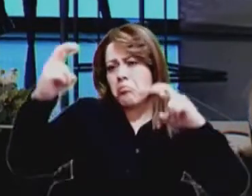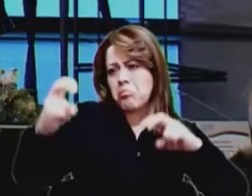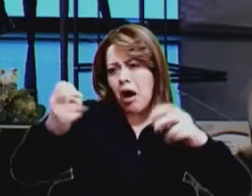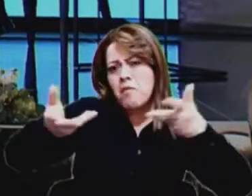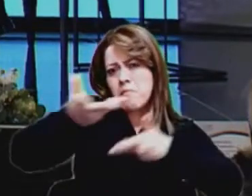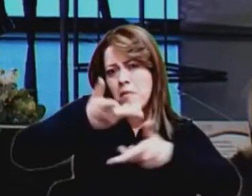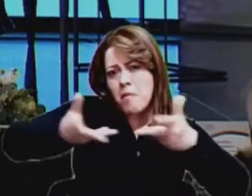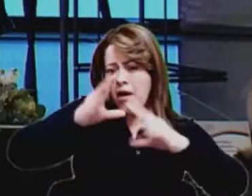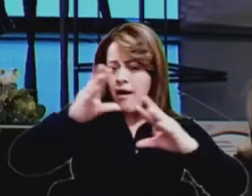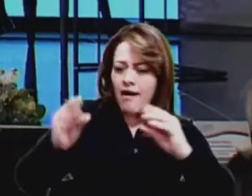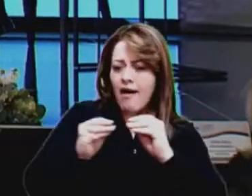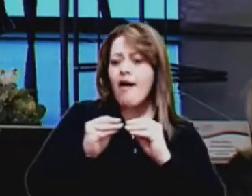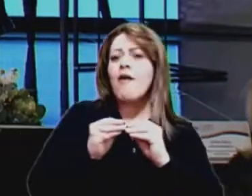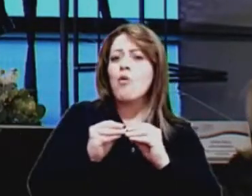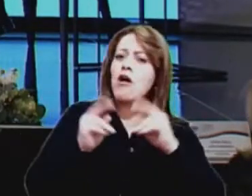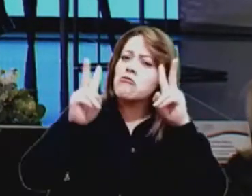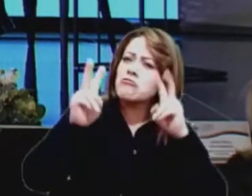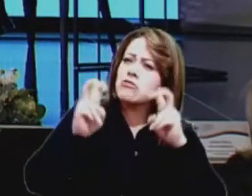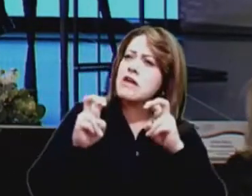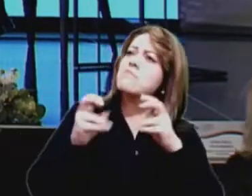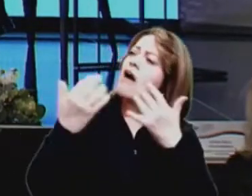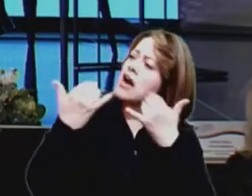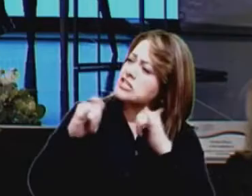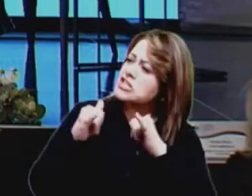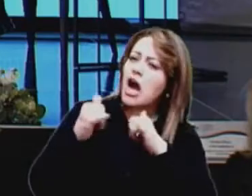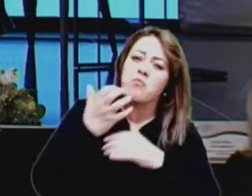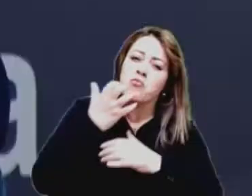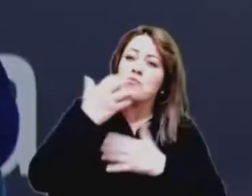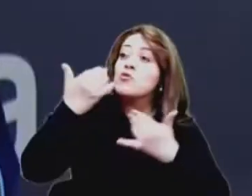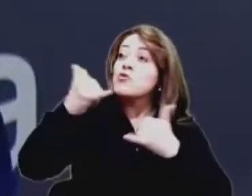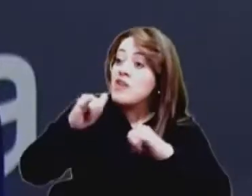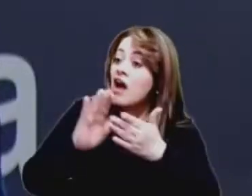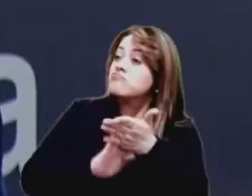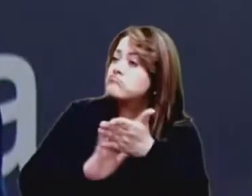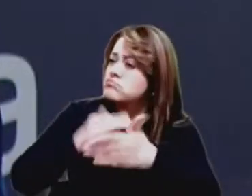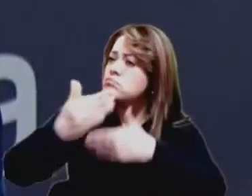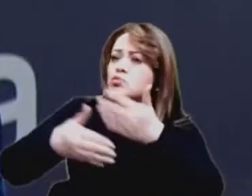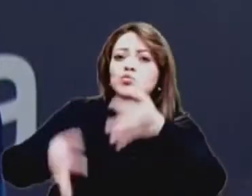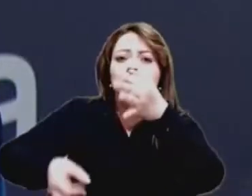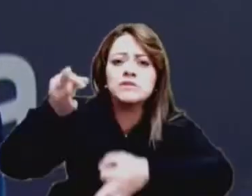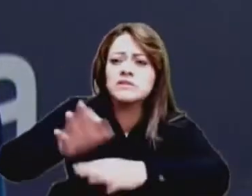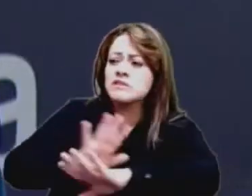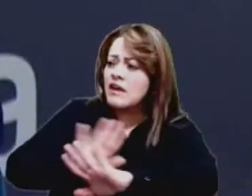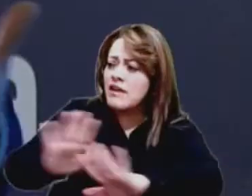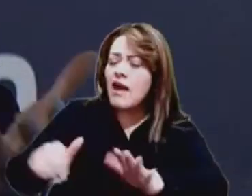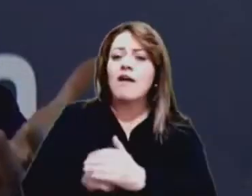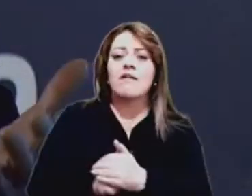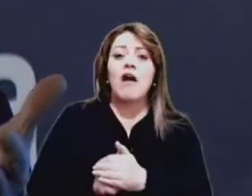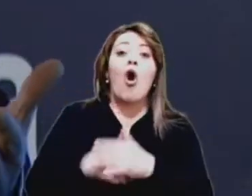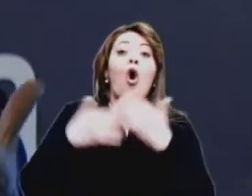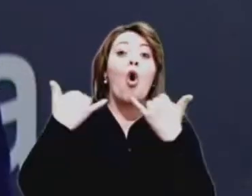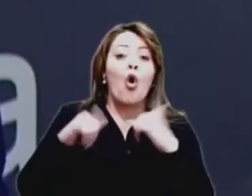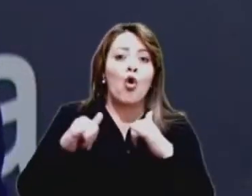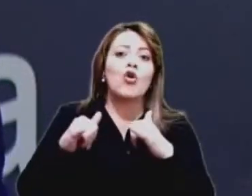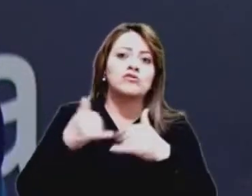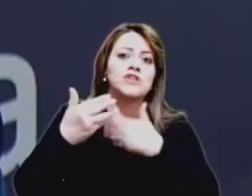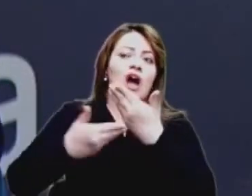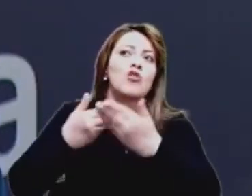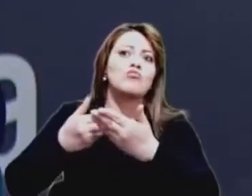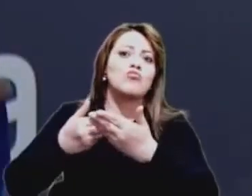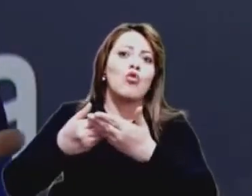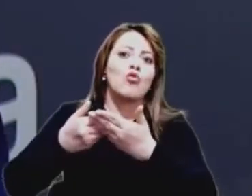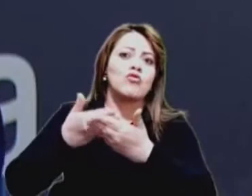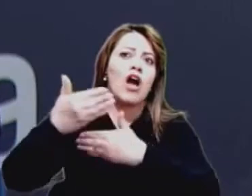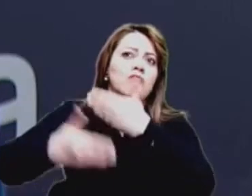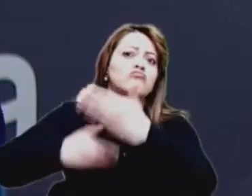este tema de pronto ya está definido por la jurisprudencia y ya hay una línea clara que de pronto ustedes no saben en las entidades